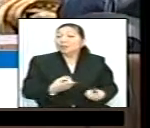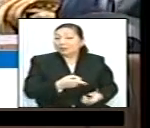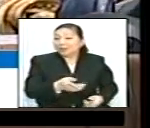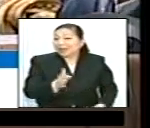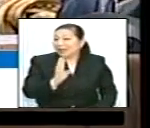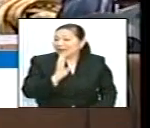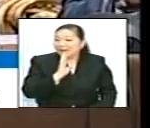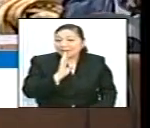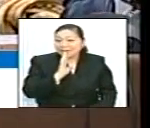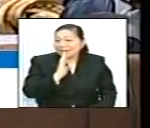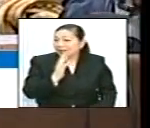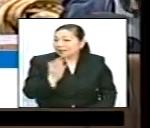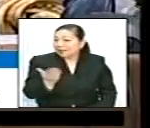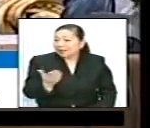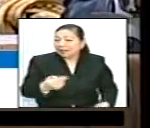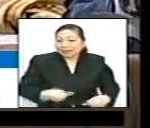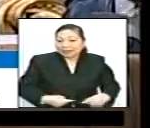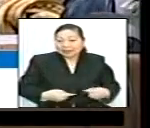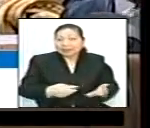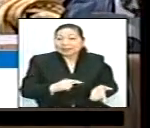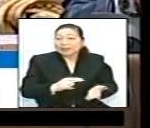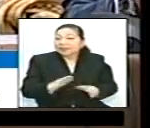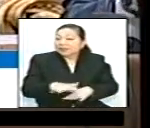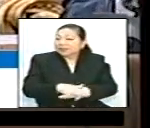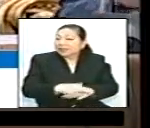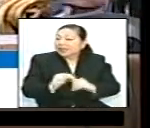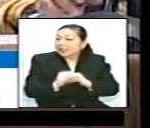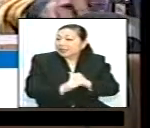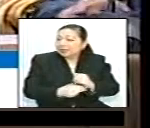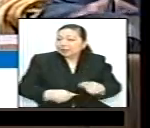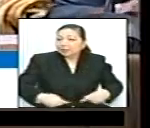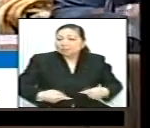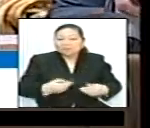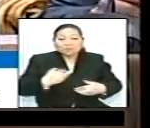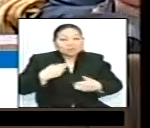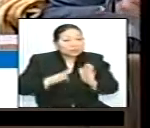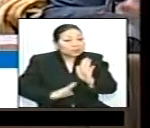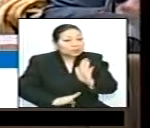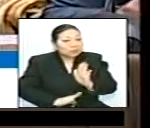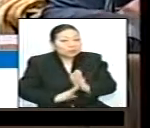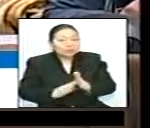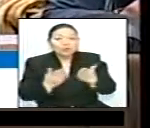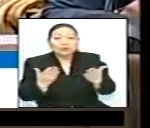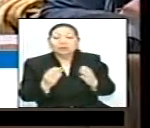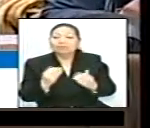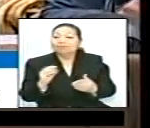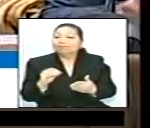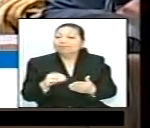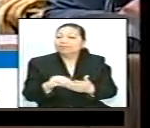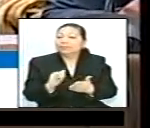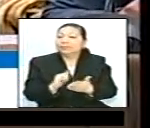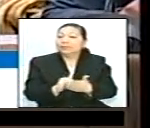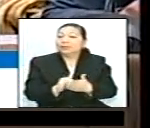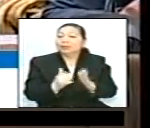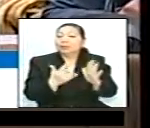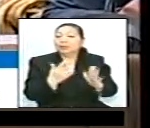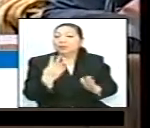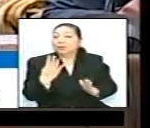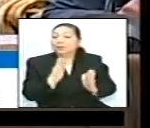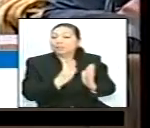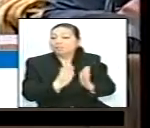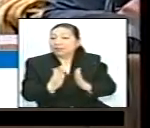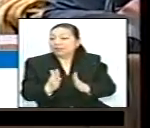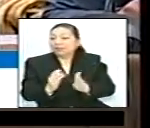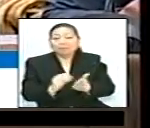lo ha dicho. Ser competitivos en el Plan Nacional de Competitividad y Productividad, donde se están adoptando esas 84 medidas, creo